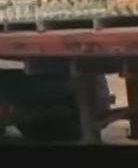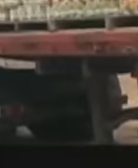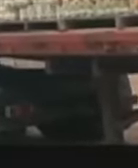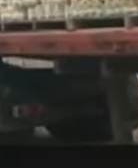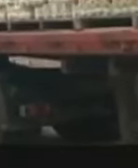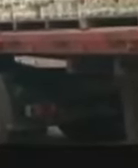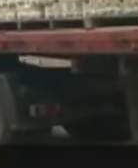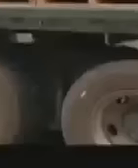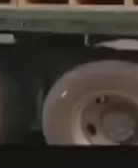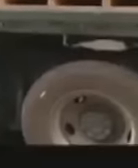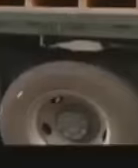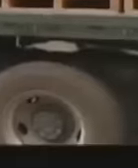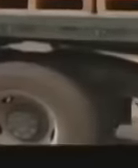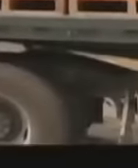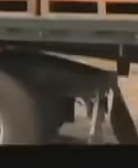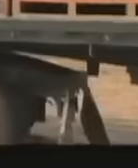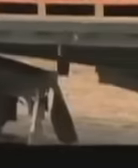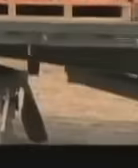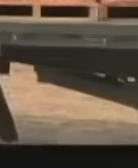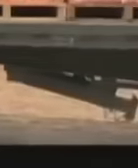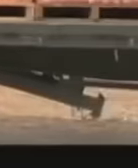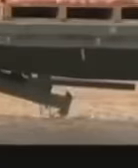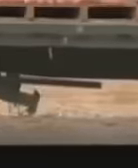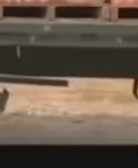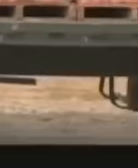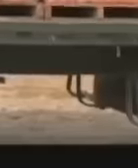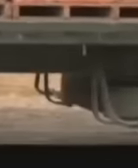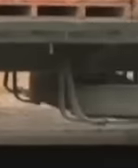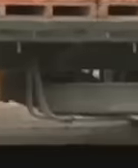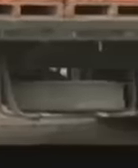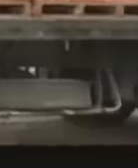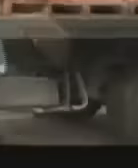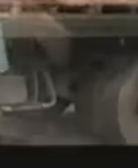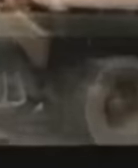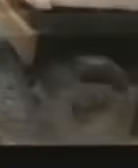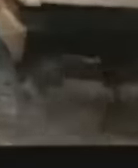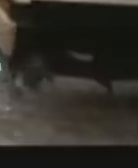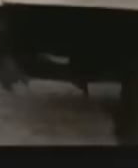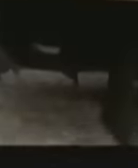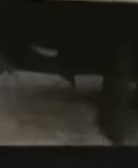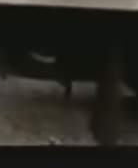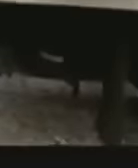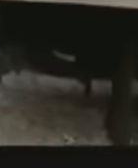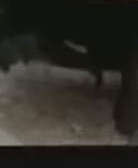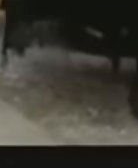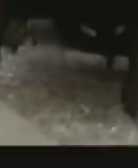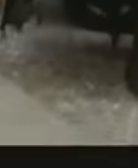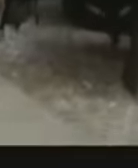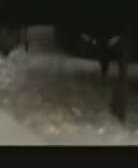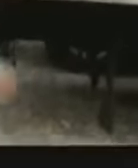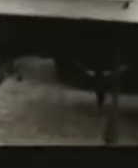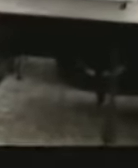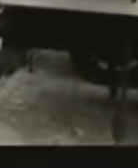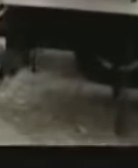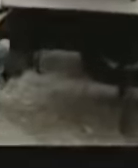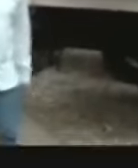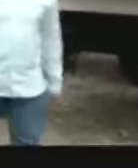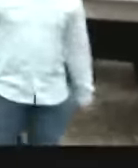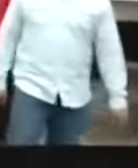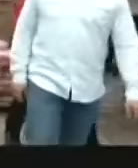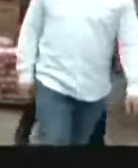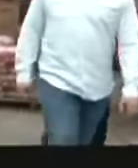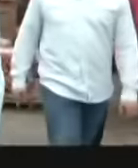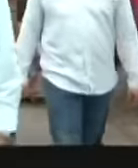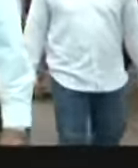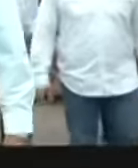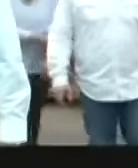ministro Wilmar Castro Soteldo. Comparte entonces en esta destacada exposición económica y productiva que tiene como objetivo